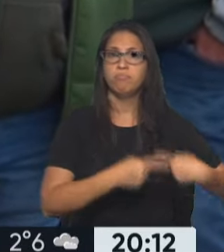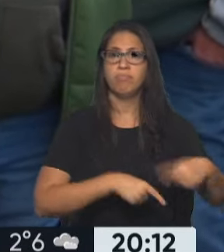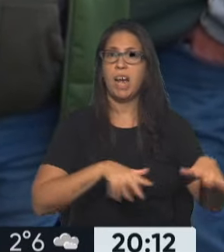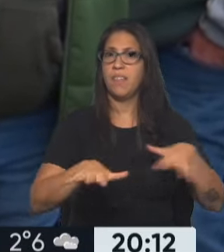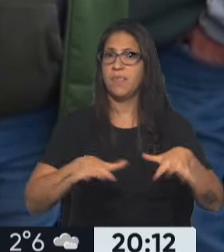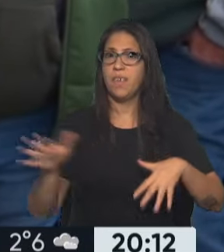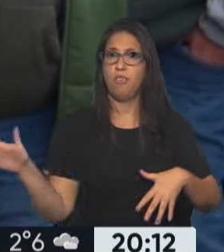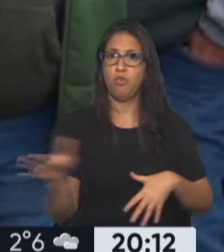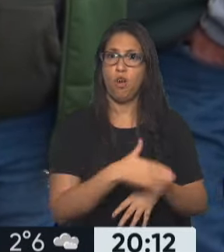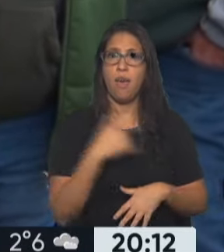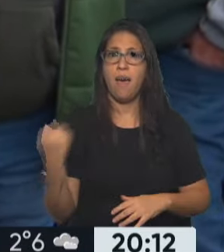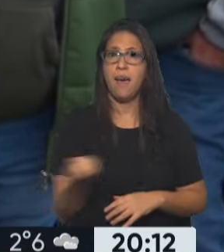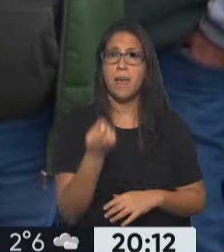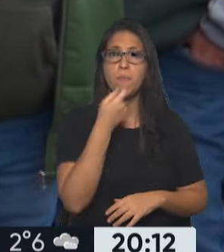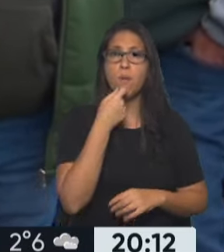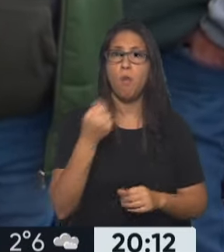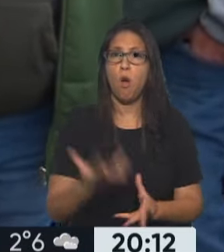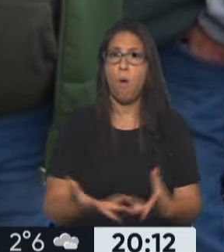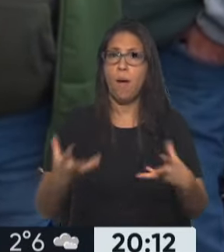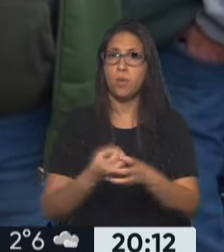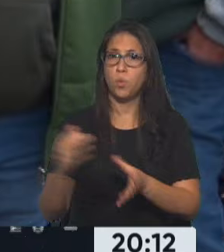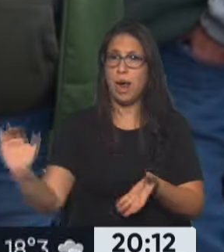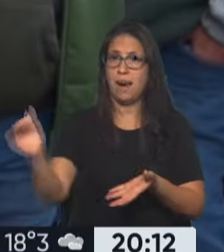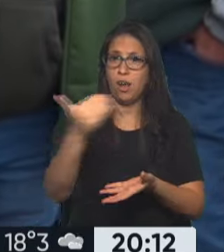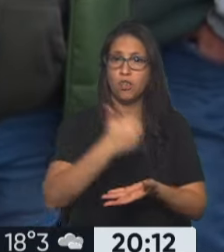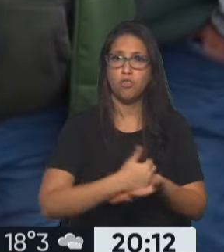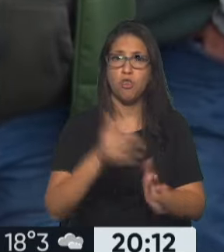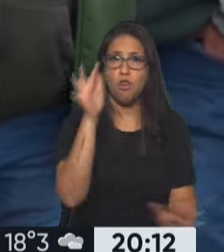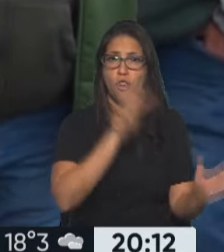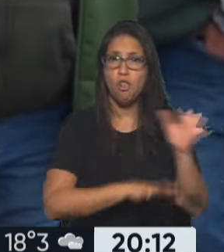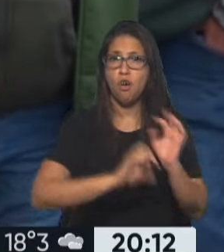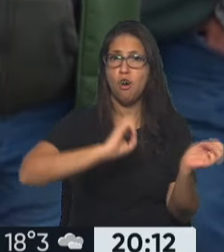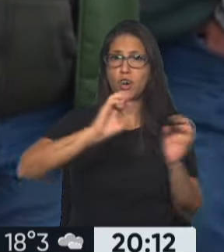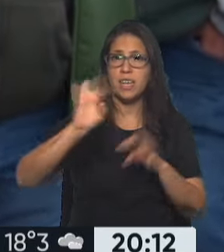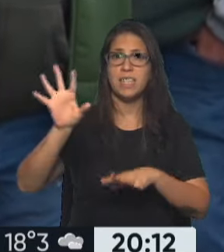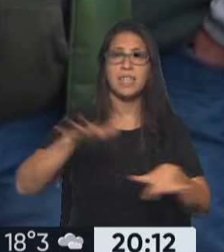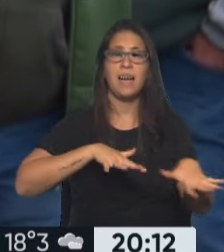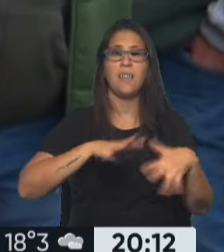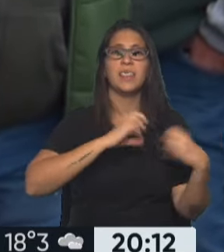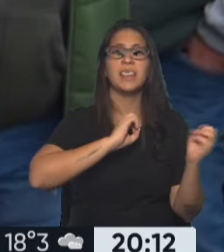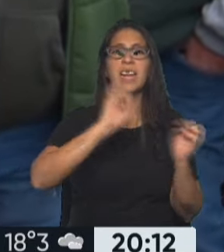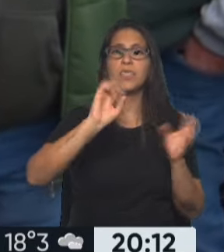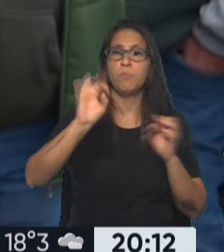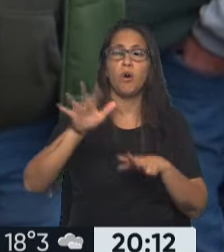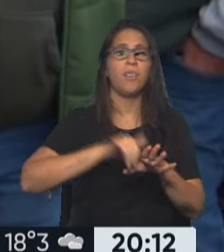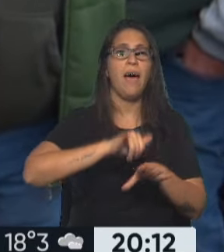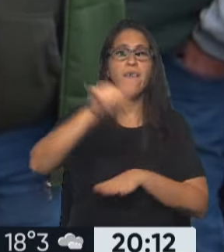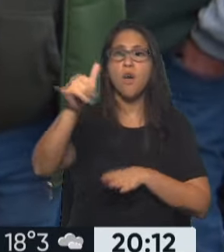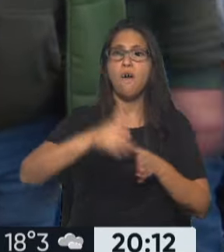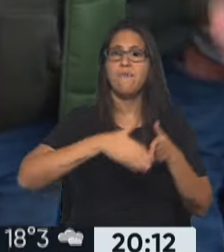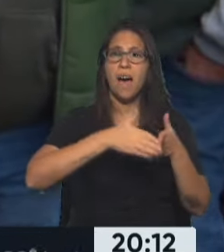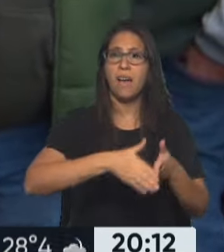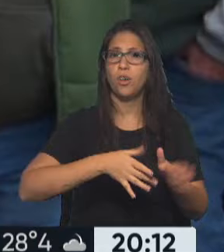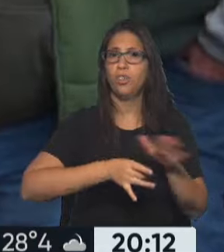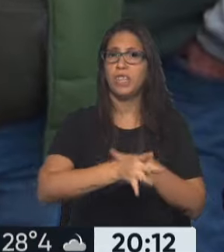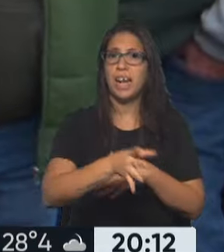actividades de gremios, como la recolección, en logística, en todas las actividades del transporte, los aviones, los barcos, los